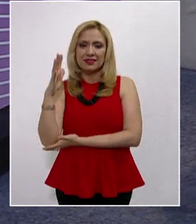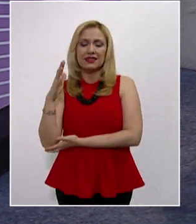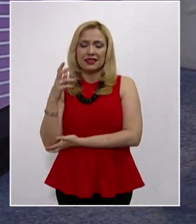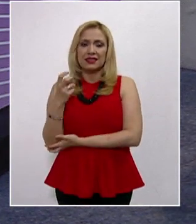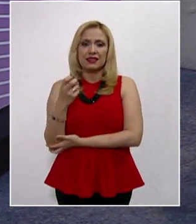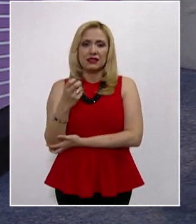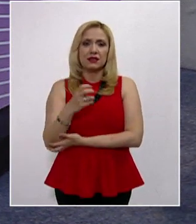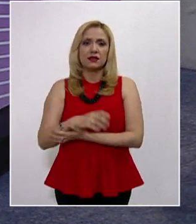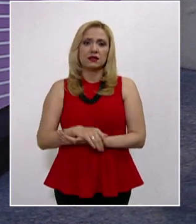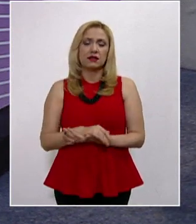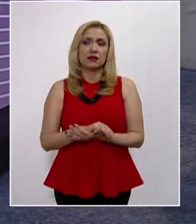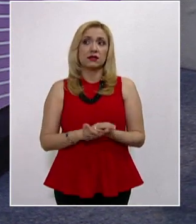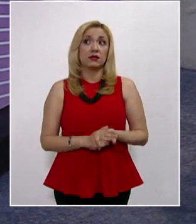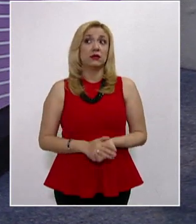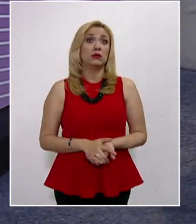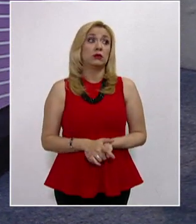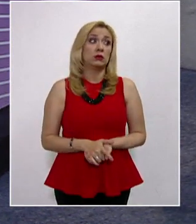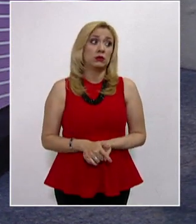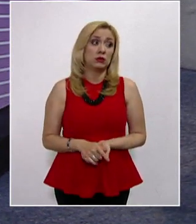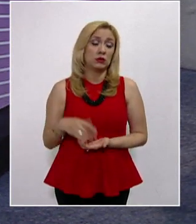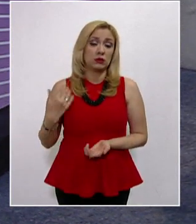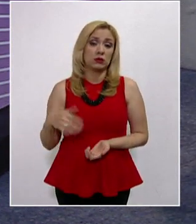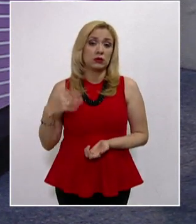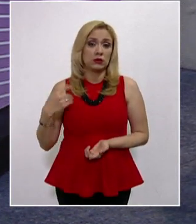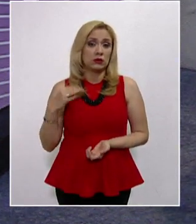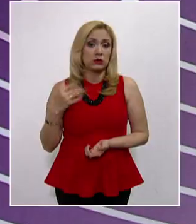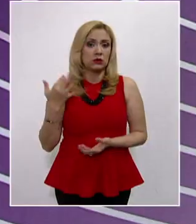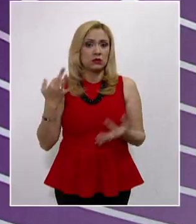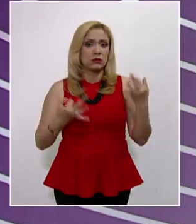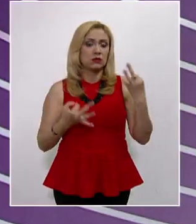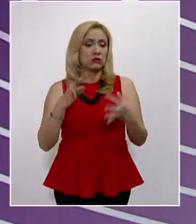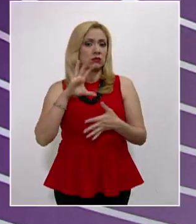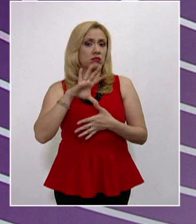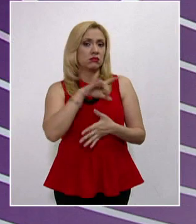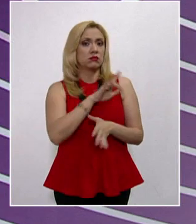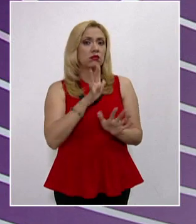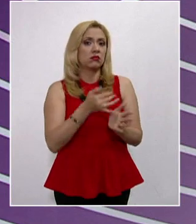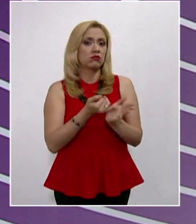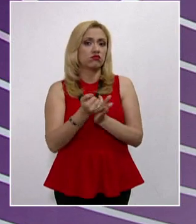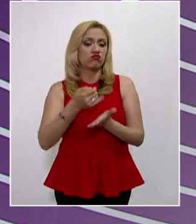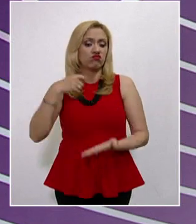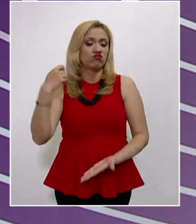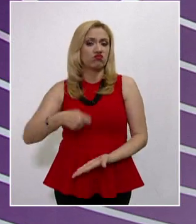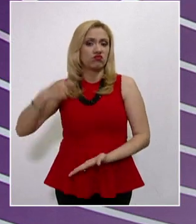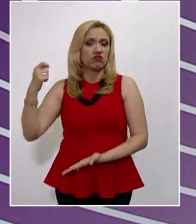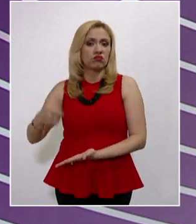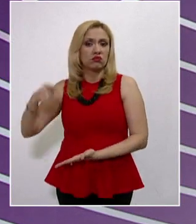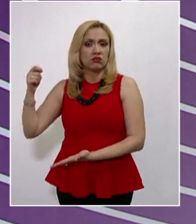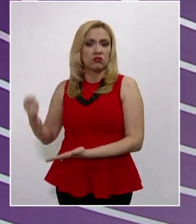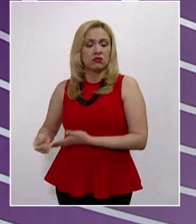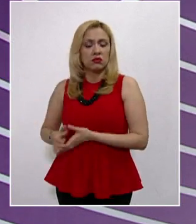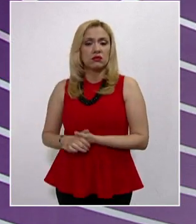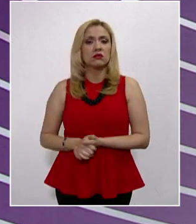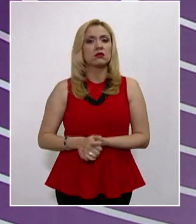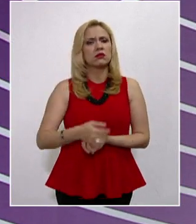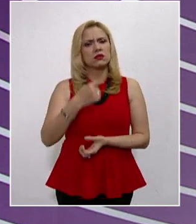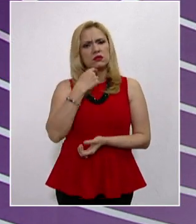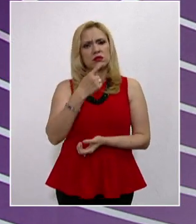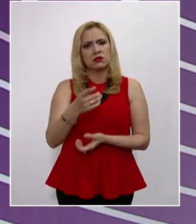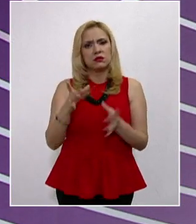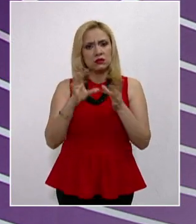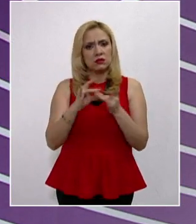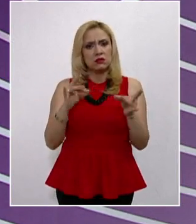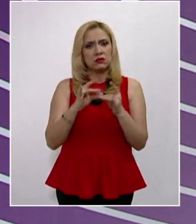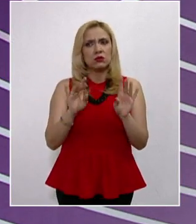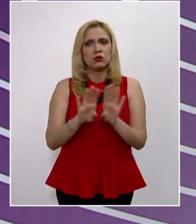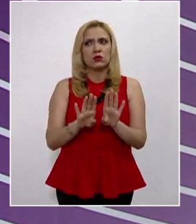Espinosa. Bueno, es una doctrina ya consolidada de la Corte Interamericana donde ha sido ya muy enfática y ha mencionado esto, ¿no?